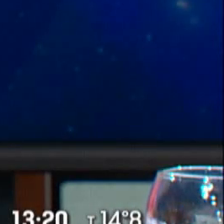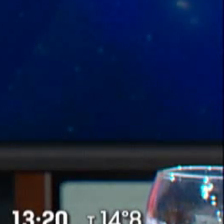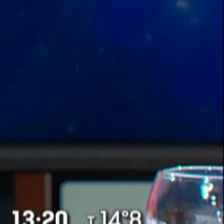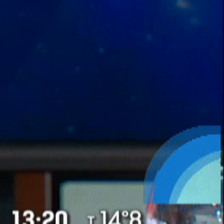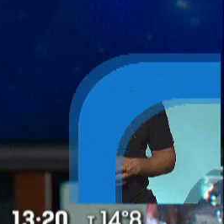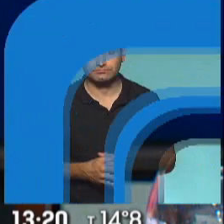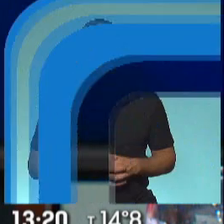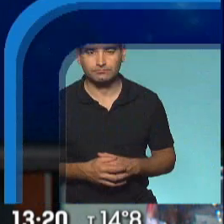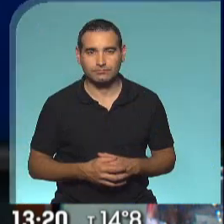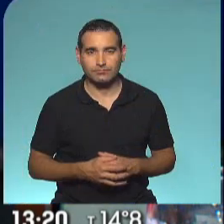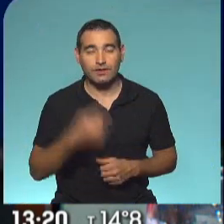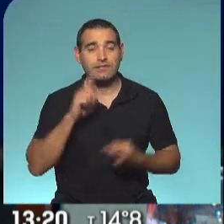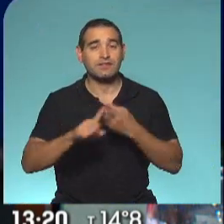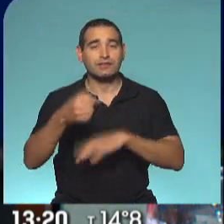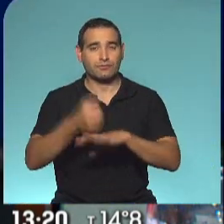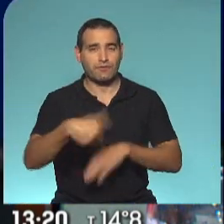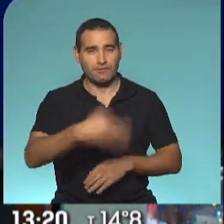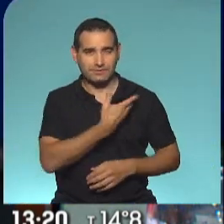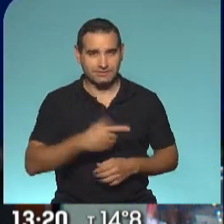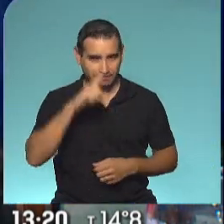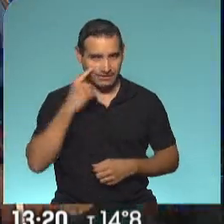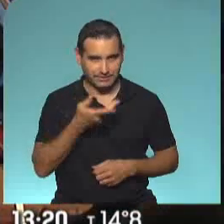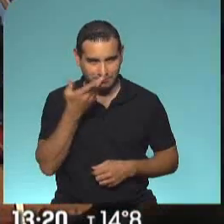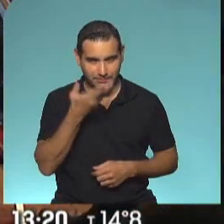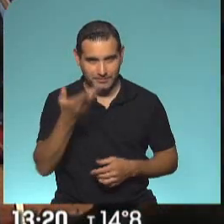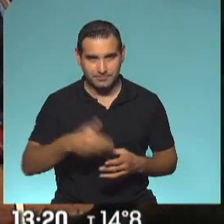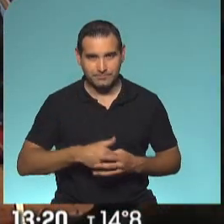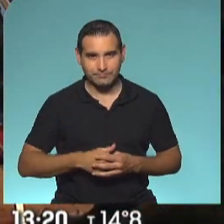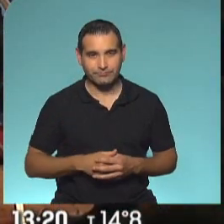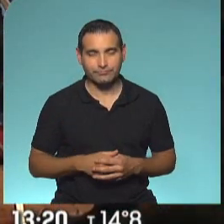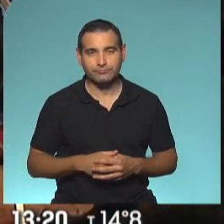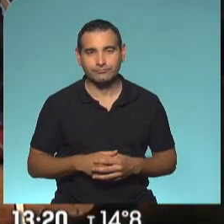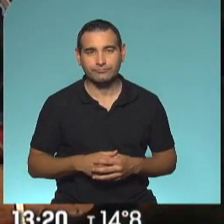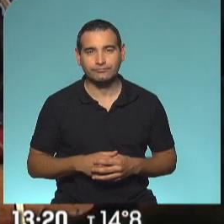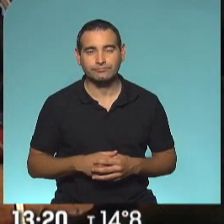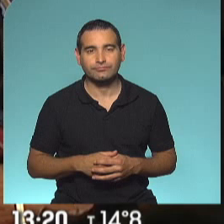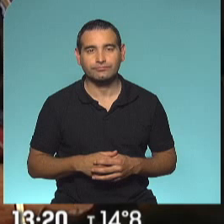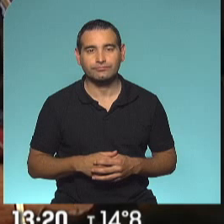vamos a La Plata porque allí está por hablar el presidente Alberto Fernández. Gracias por estar aquí.